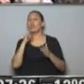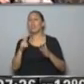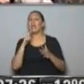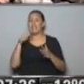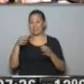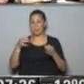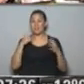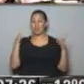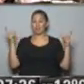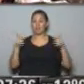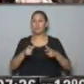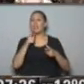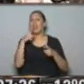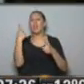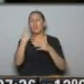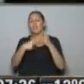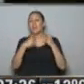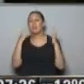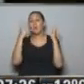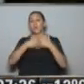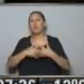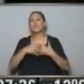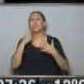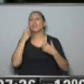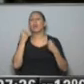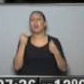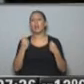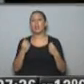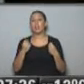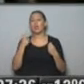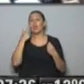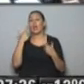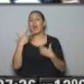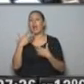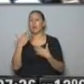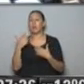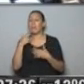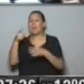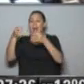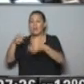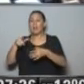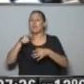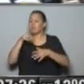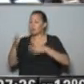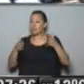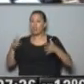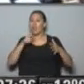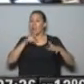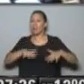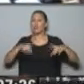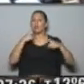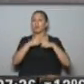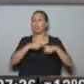analizar los distintos proyectos presentados con el objetivo de beneficiar a los vecinos afectados por las inundaciones